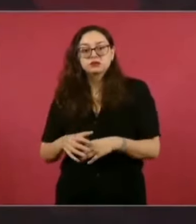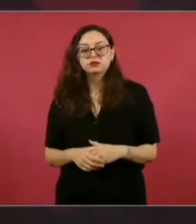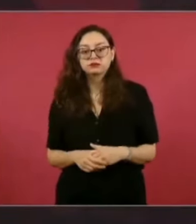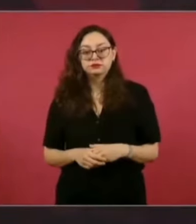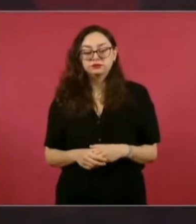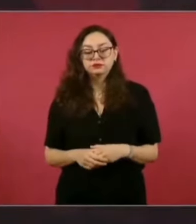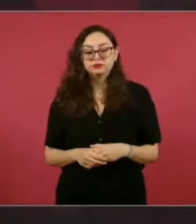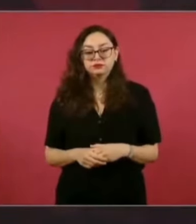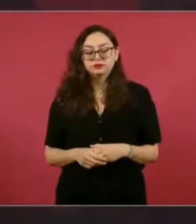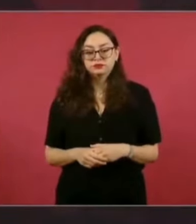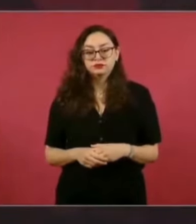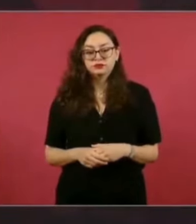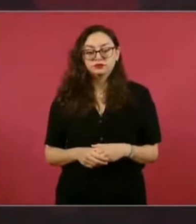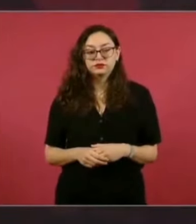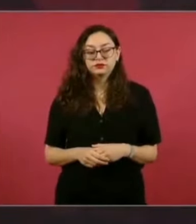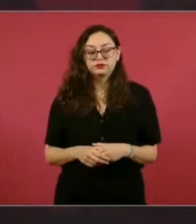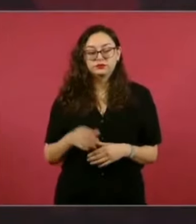entregar